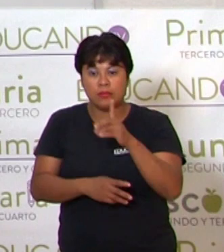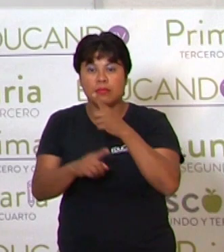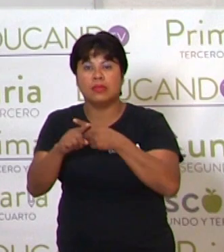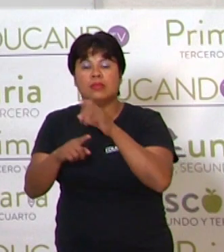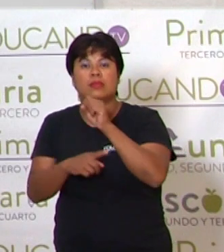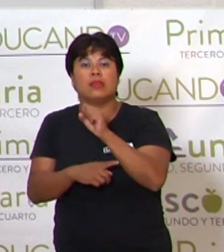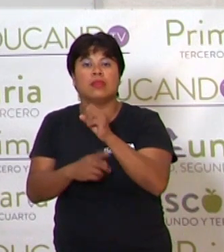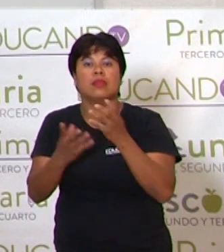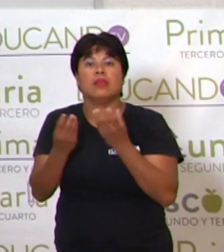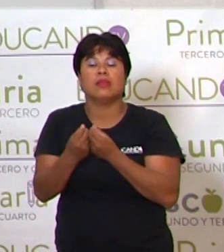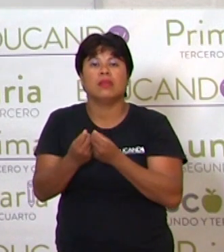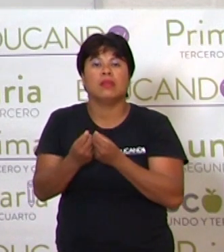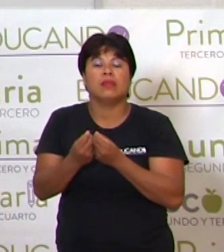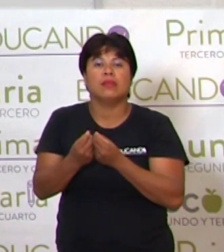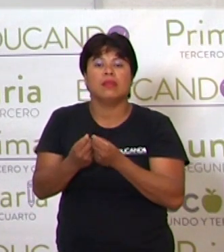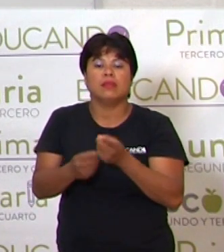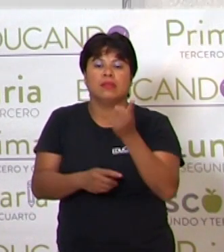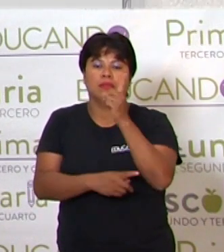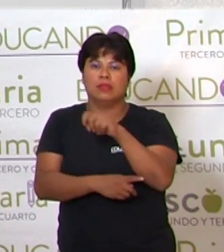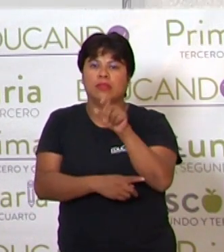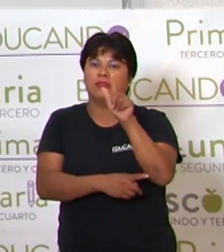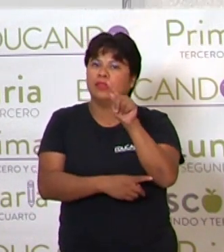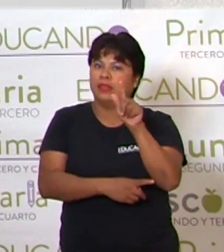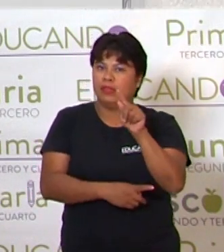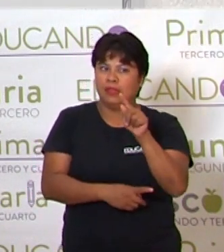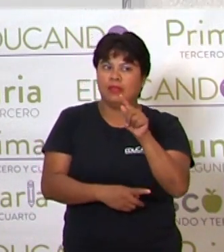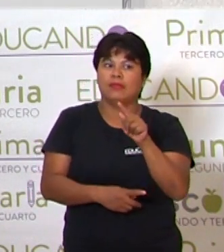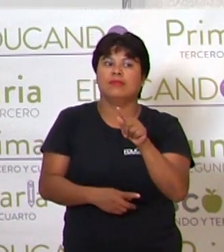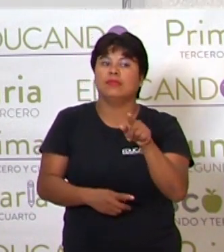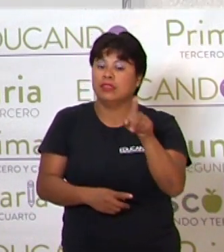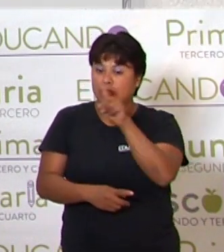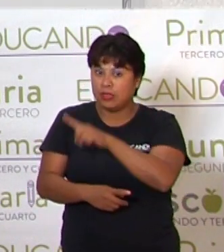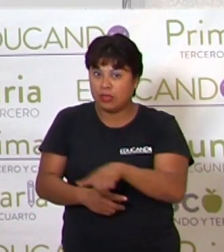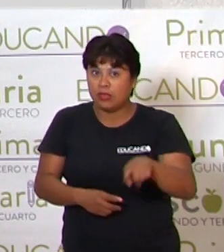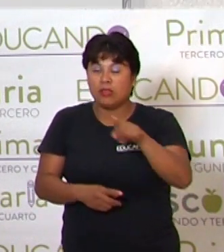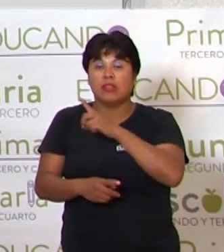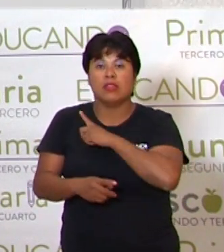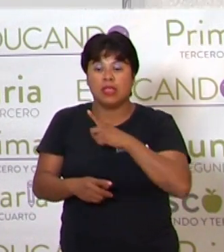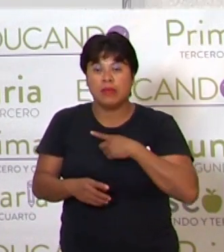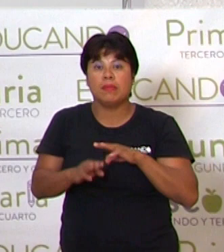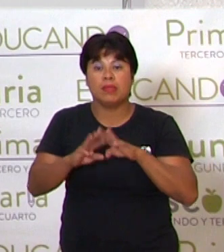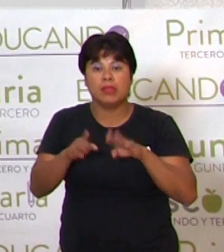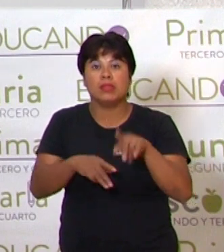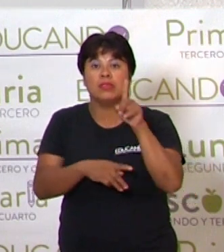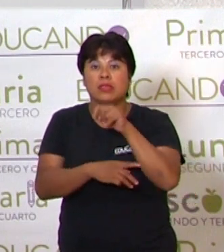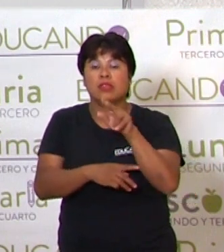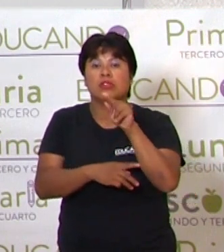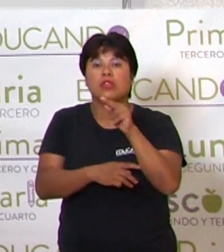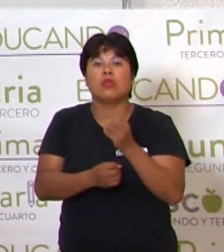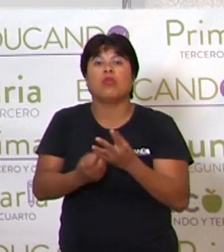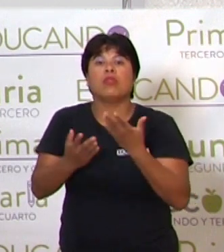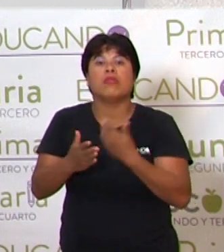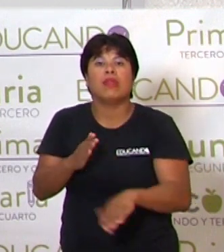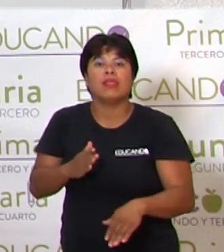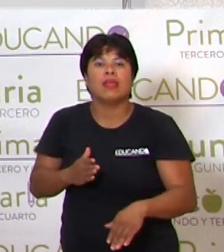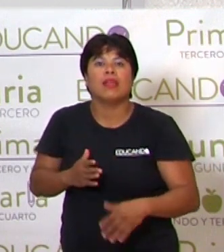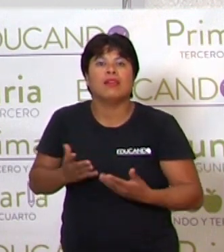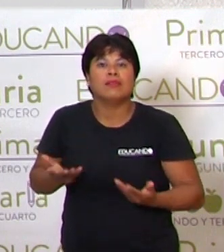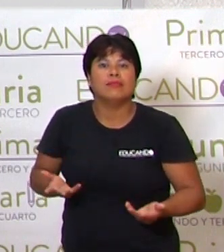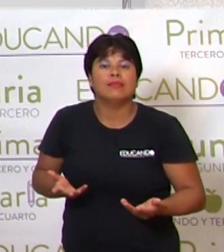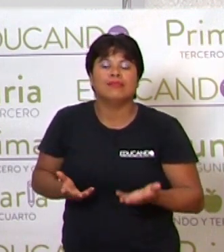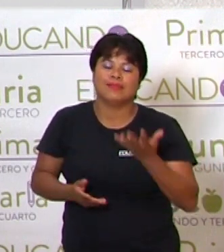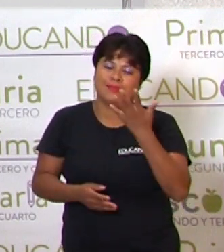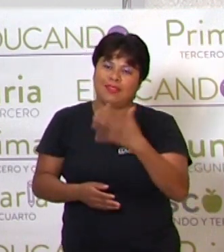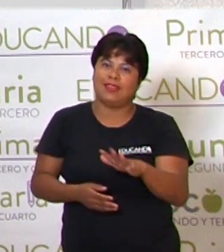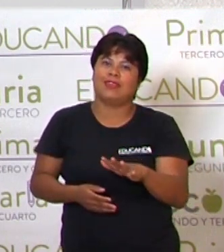60, sería 170. Si entre todos deben de medir 180, ¿cuánto me falta?